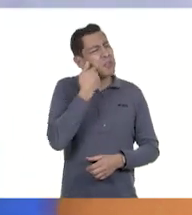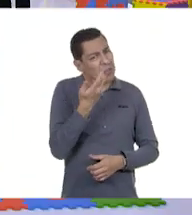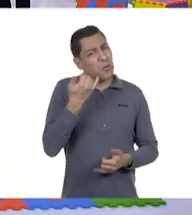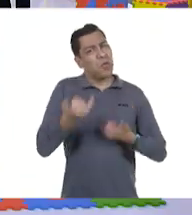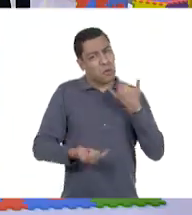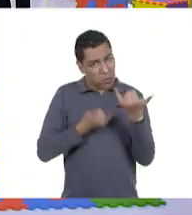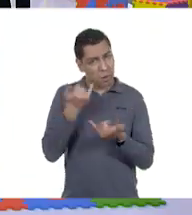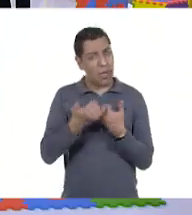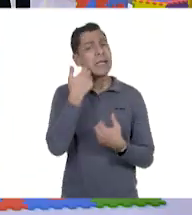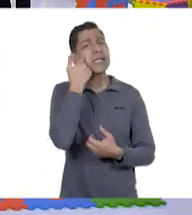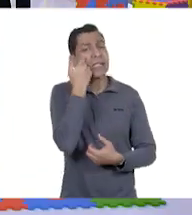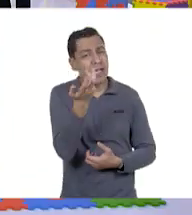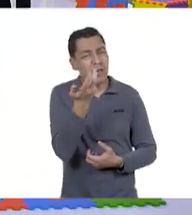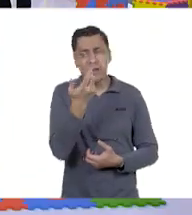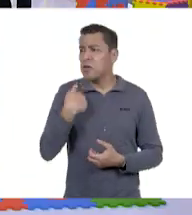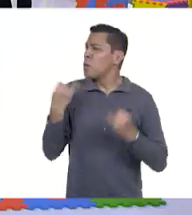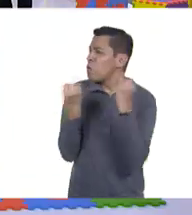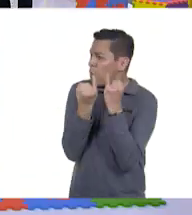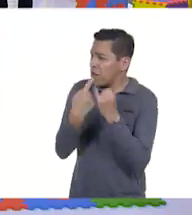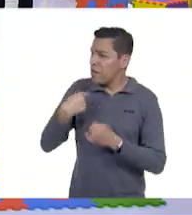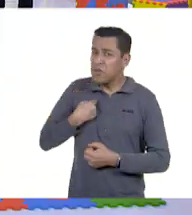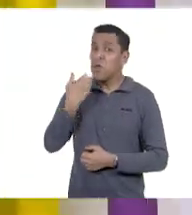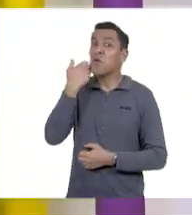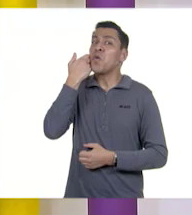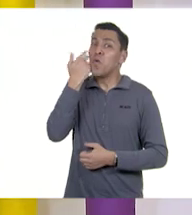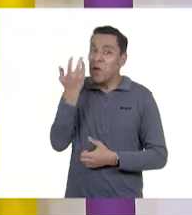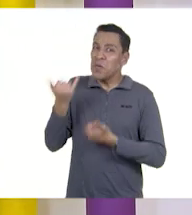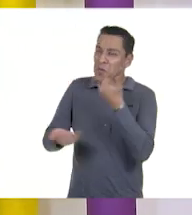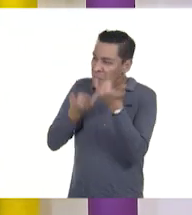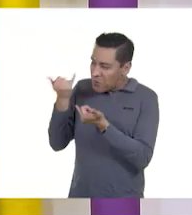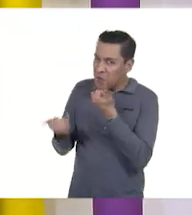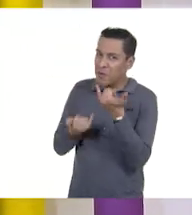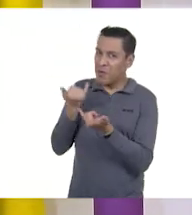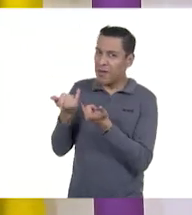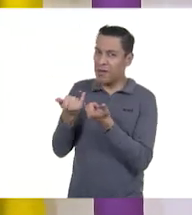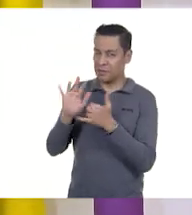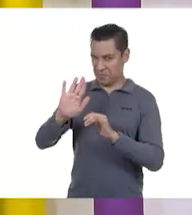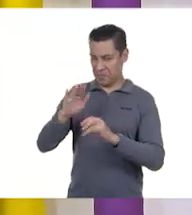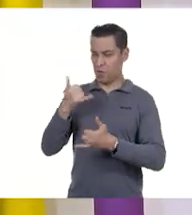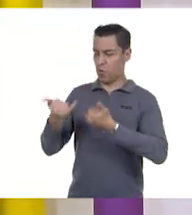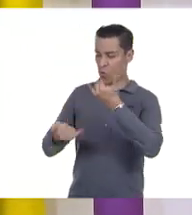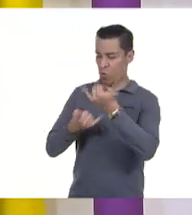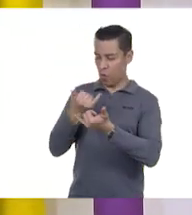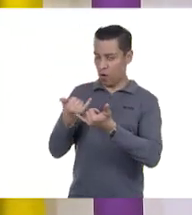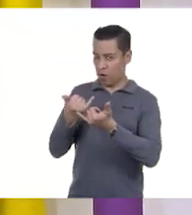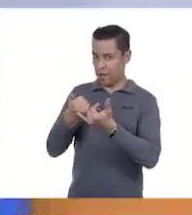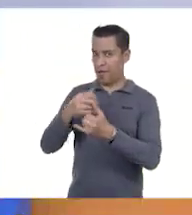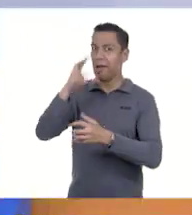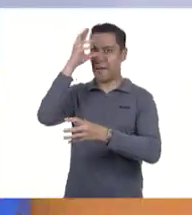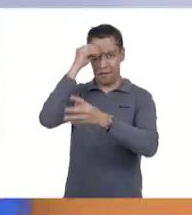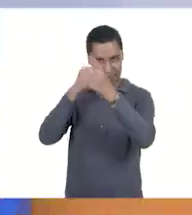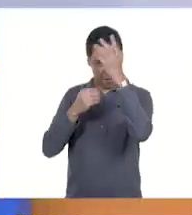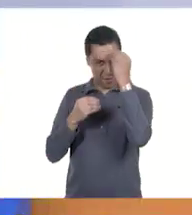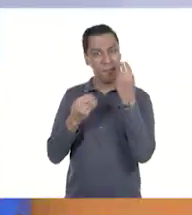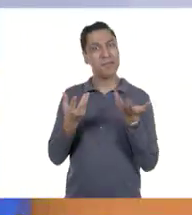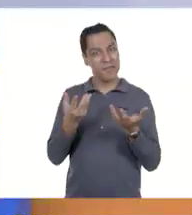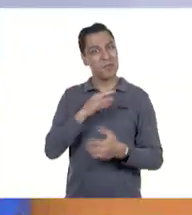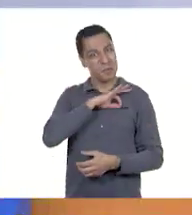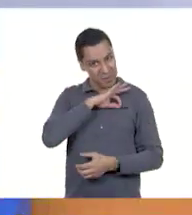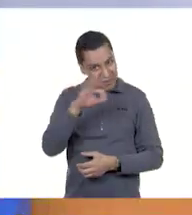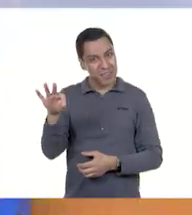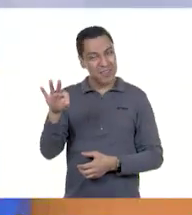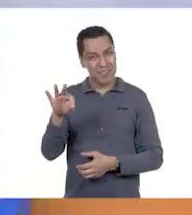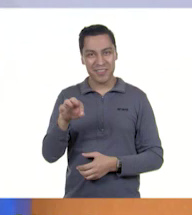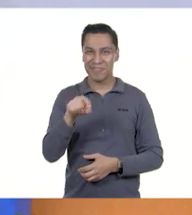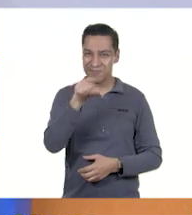a mí me encanta jugar y más cuando estamos jugando tenemos un aprendizaje. Bien, pues el día de hoy vamos a jugar